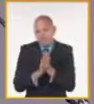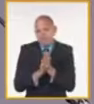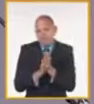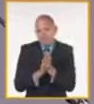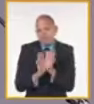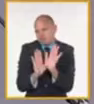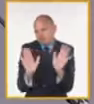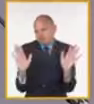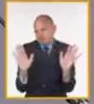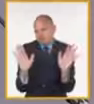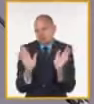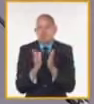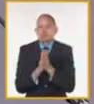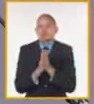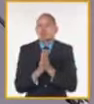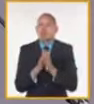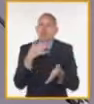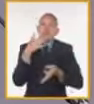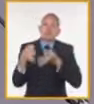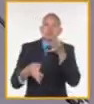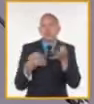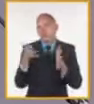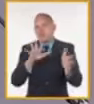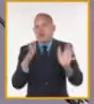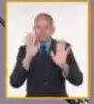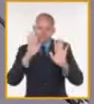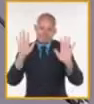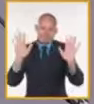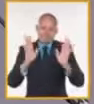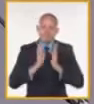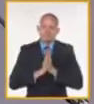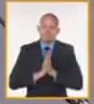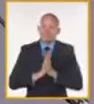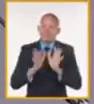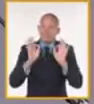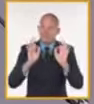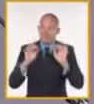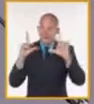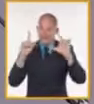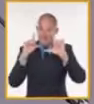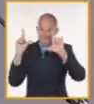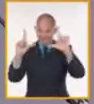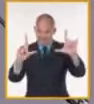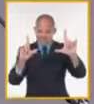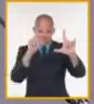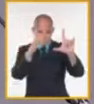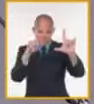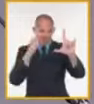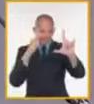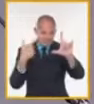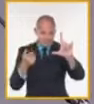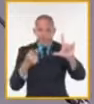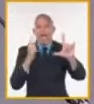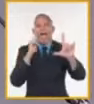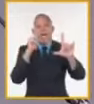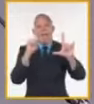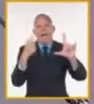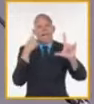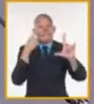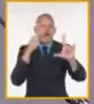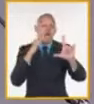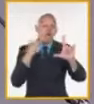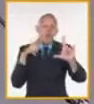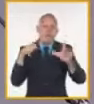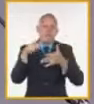enunciar de manera pormenorizada pero que nos puede dar una idea de cómo se organiza esa guerra